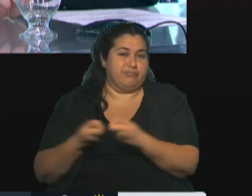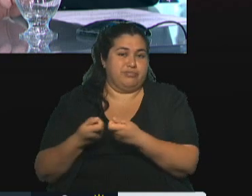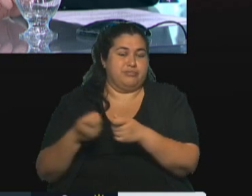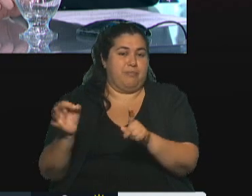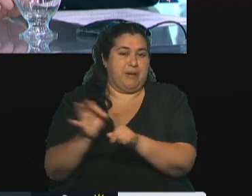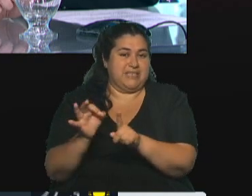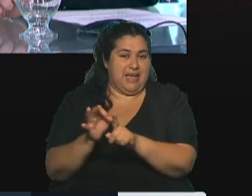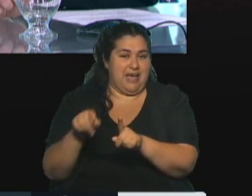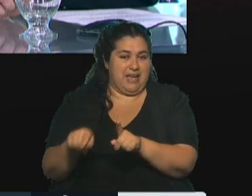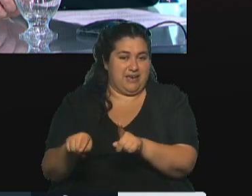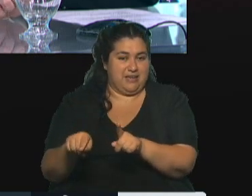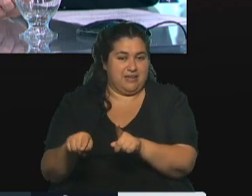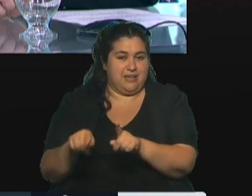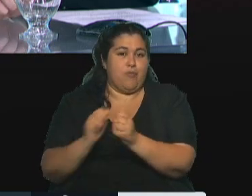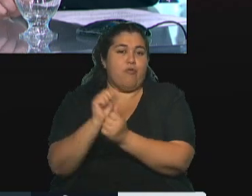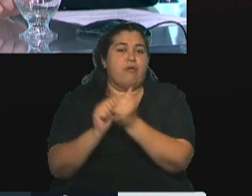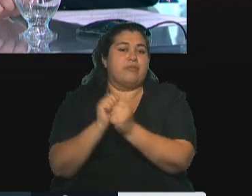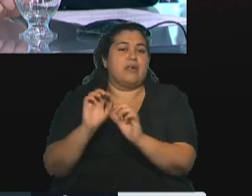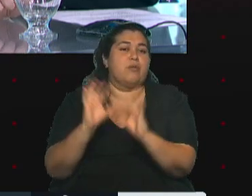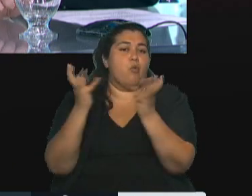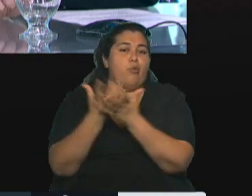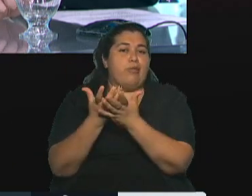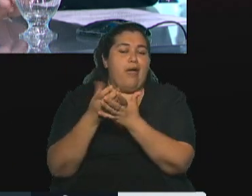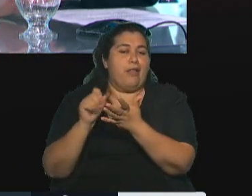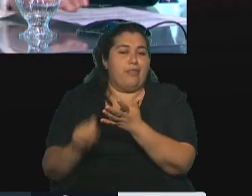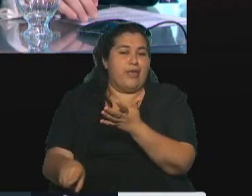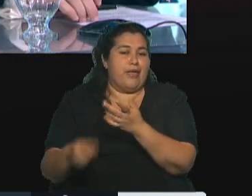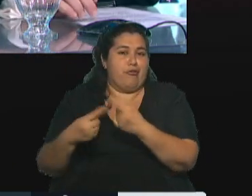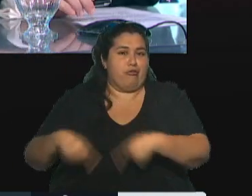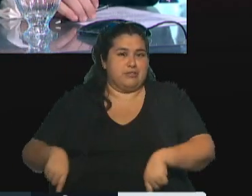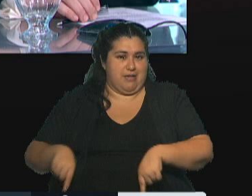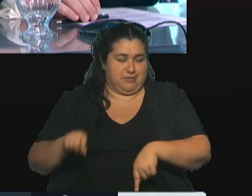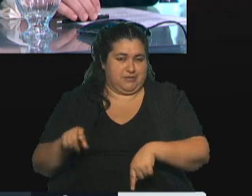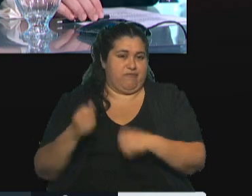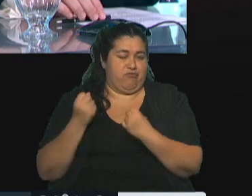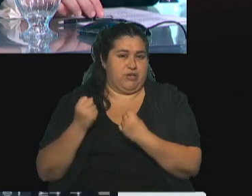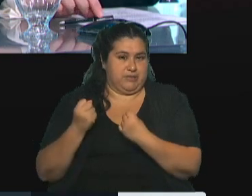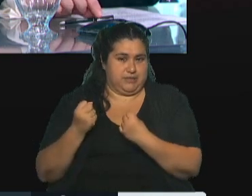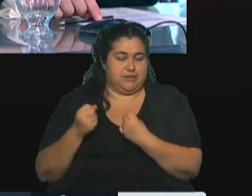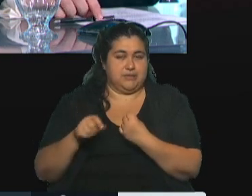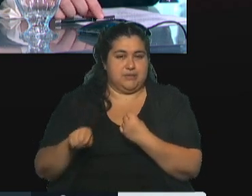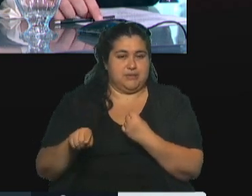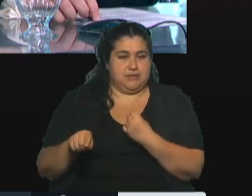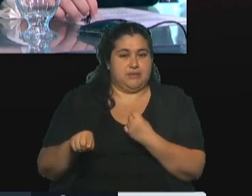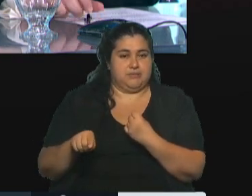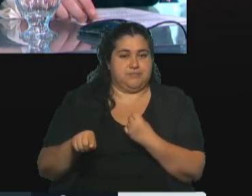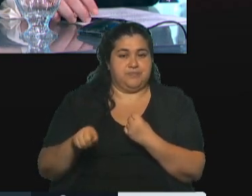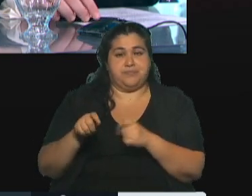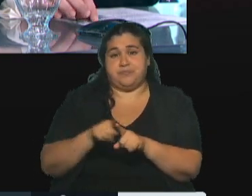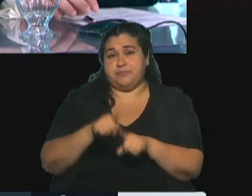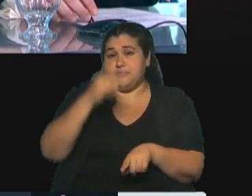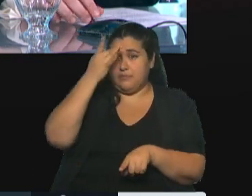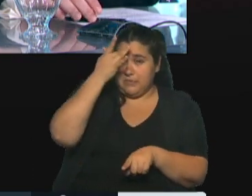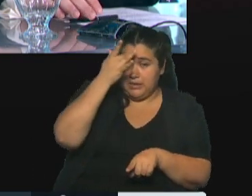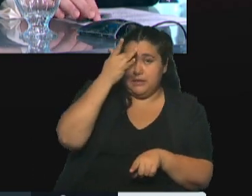como la fabricante mundial de palos de hockey, pero es mucho más que eso, ¿no? Es una potencia como la India,